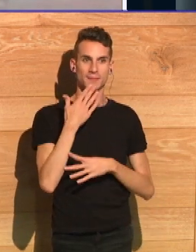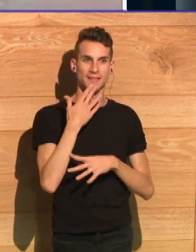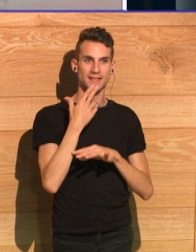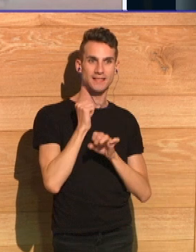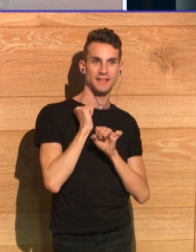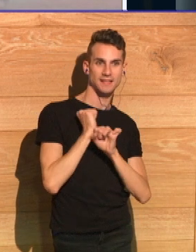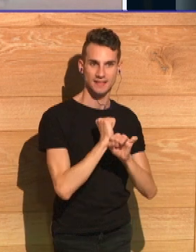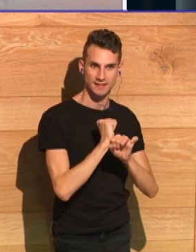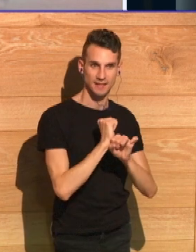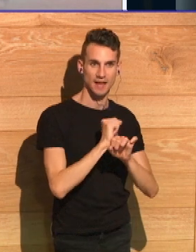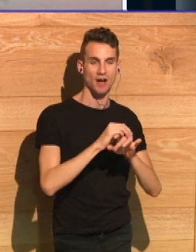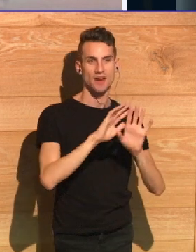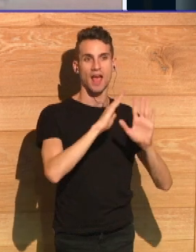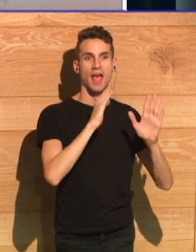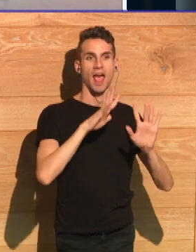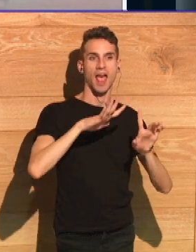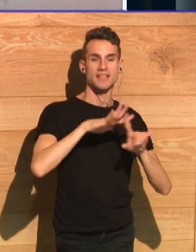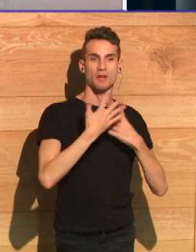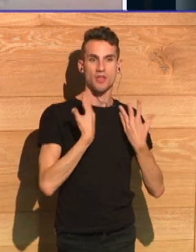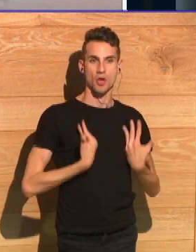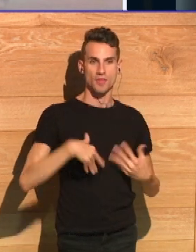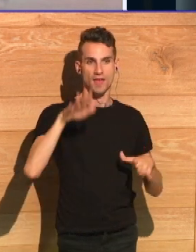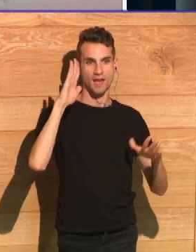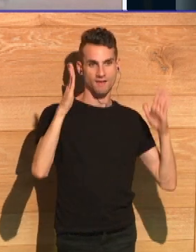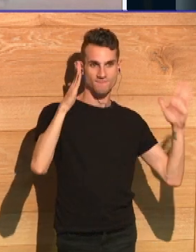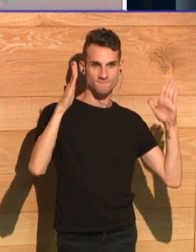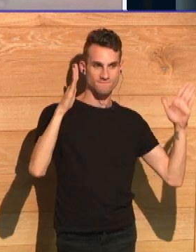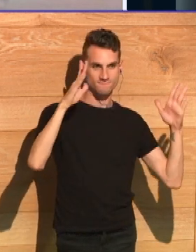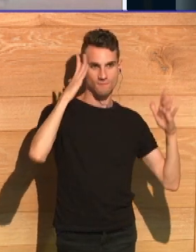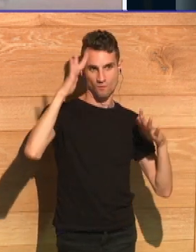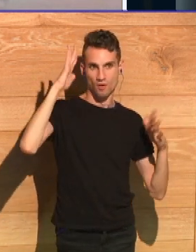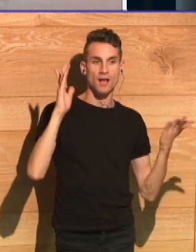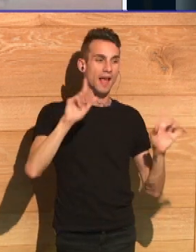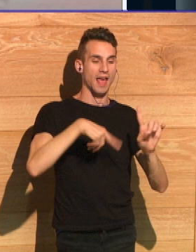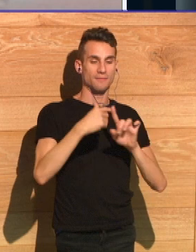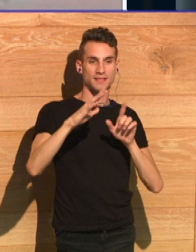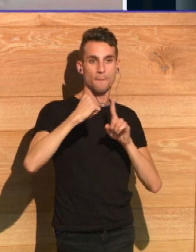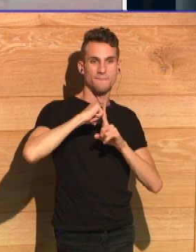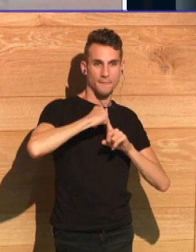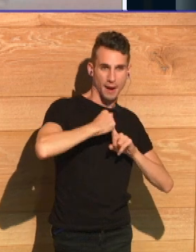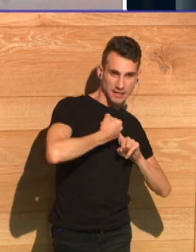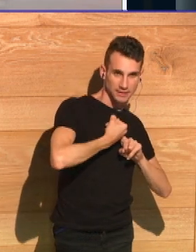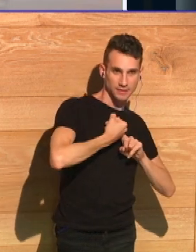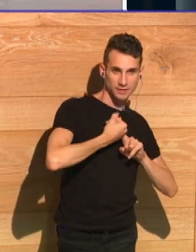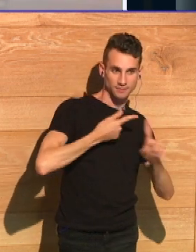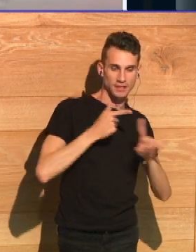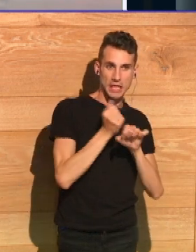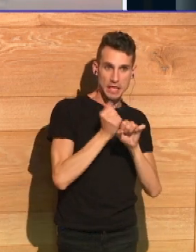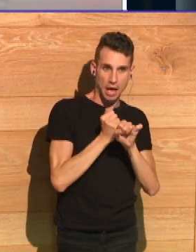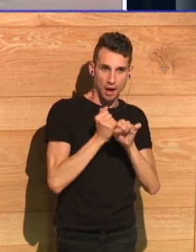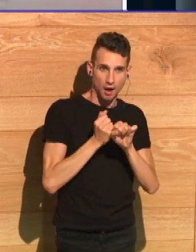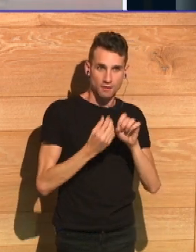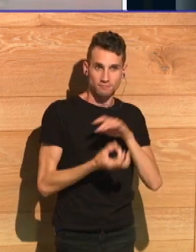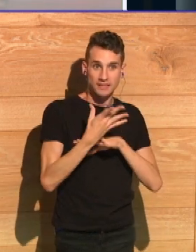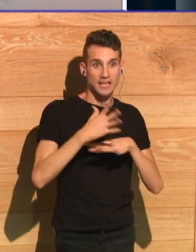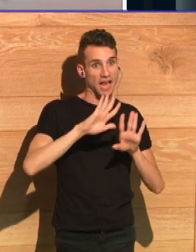ese estado de flujo que decíamos, en el que tienes tanta presión encima por sacar el trabajo adelante que no puedes